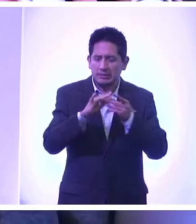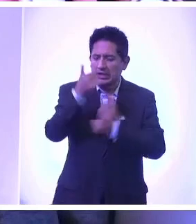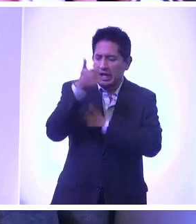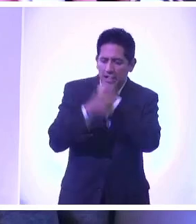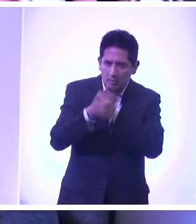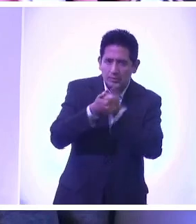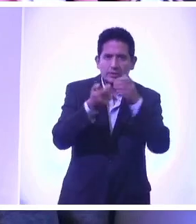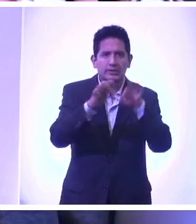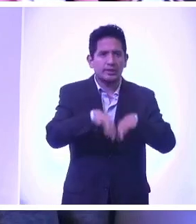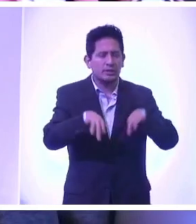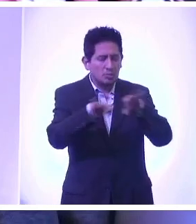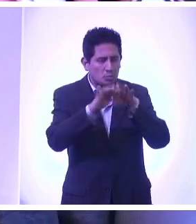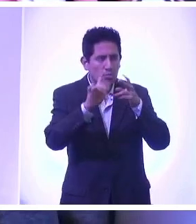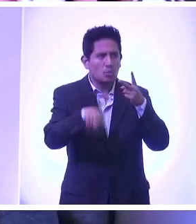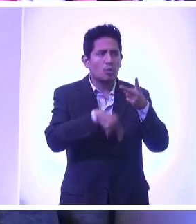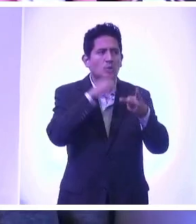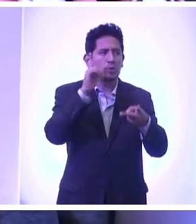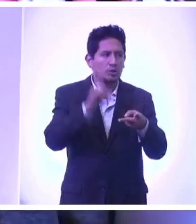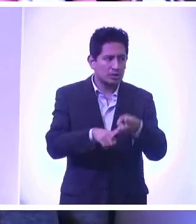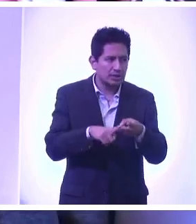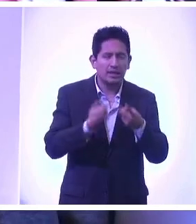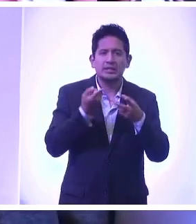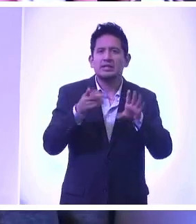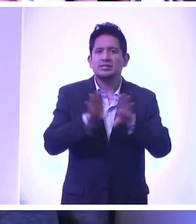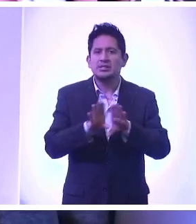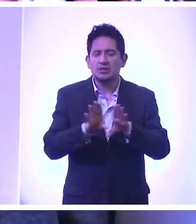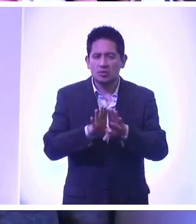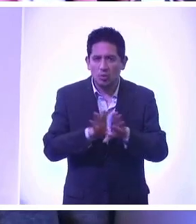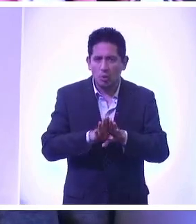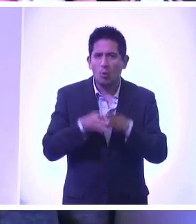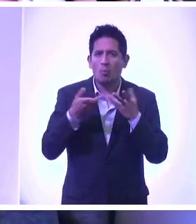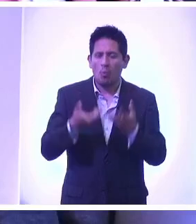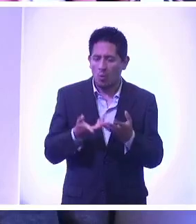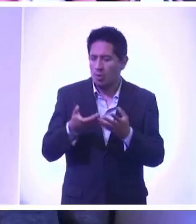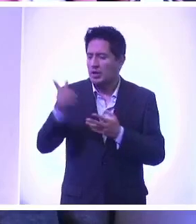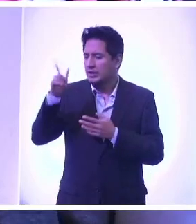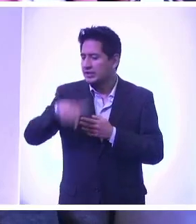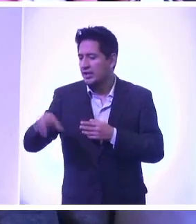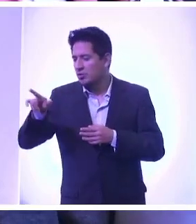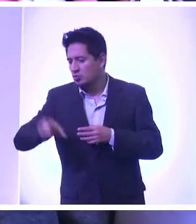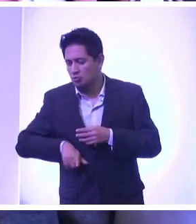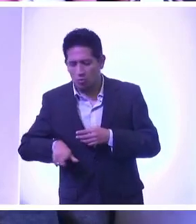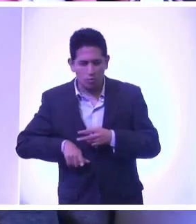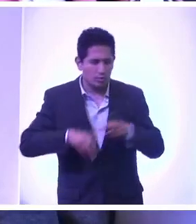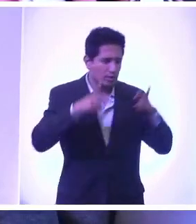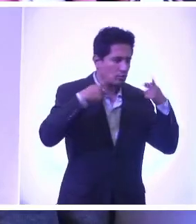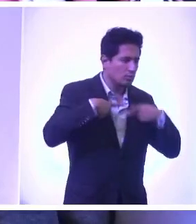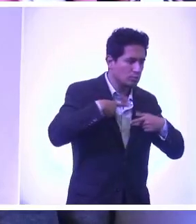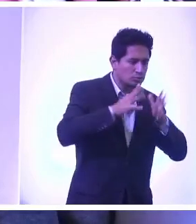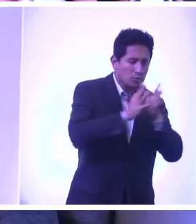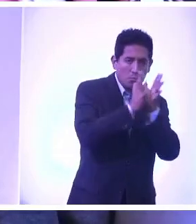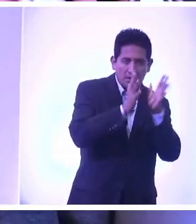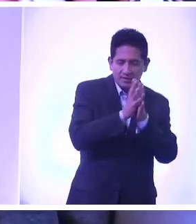Julián y precisamente la construcción eh de la que habla también